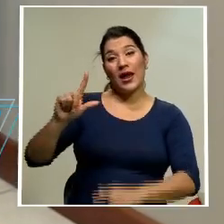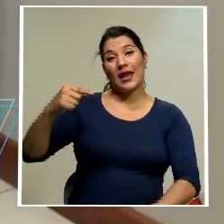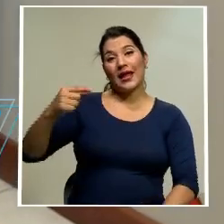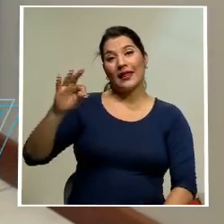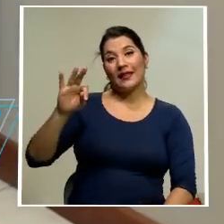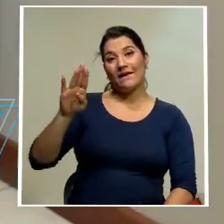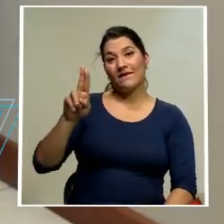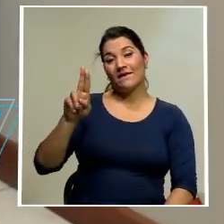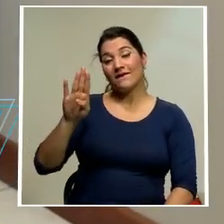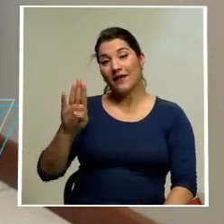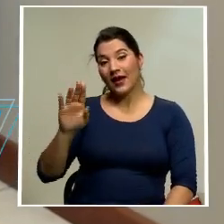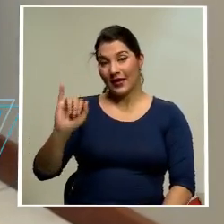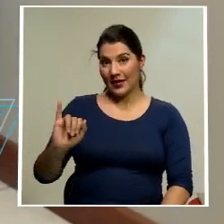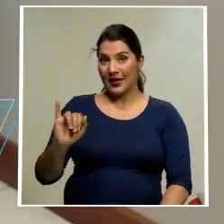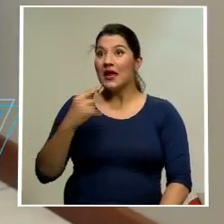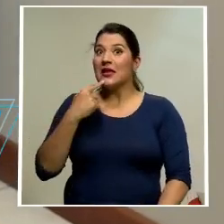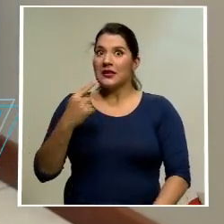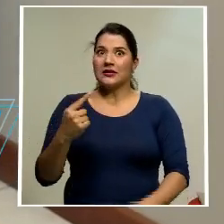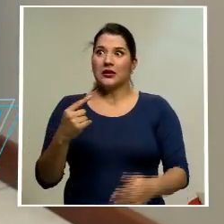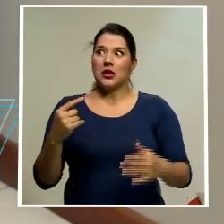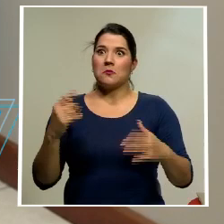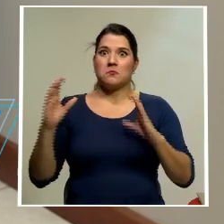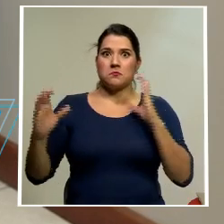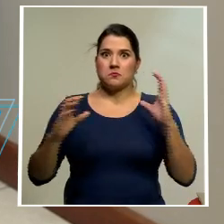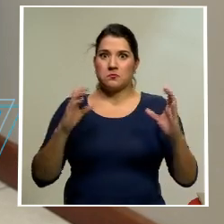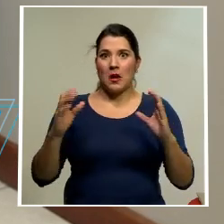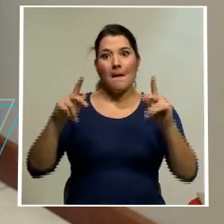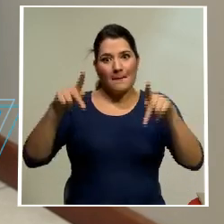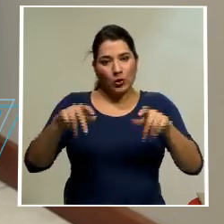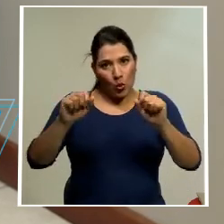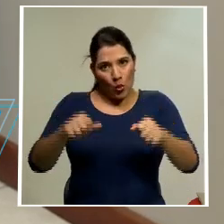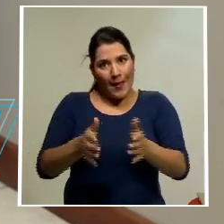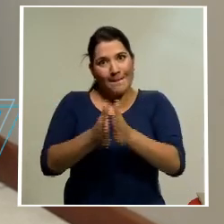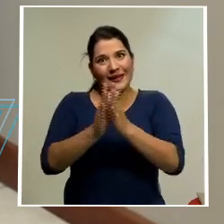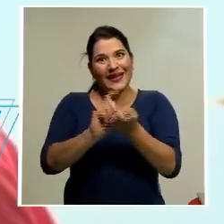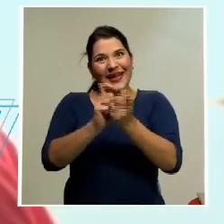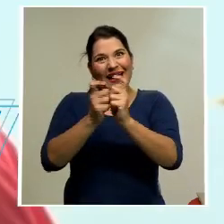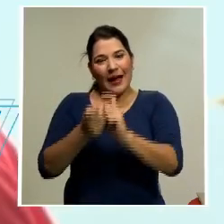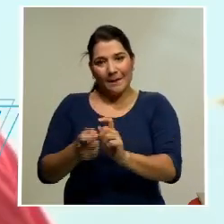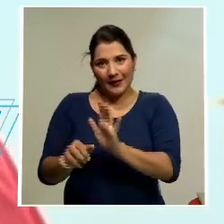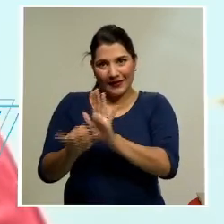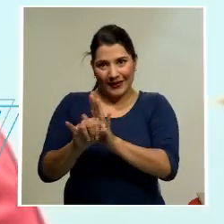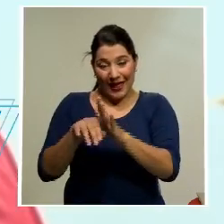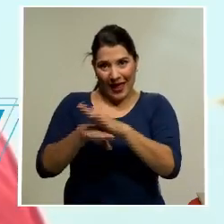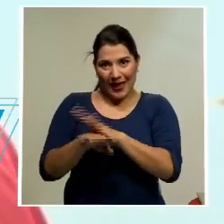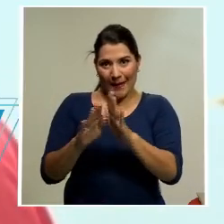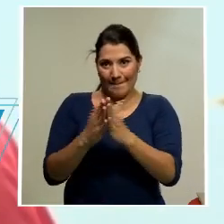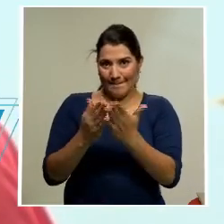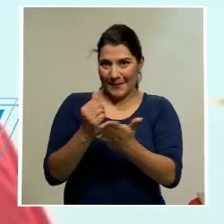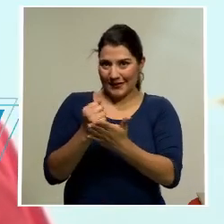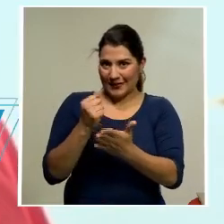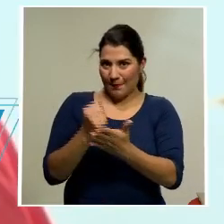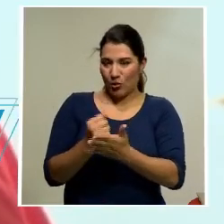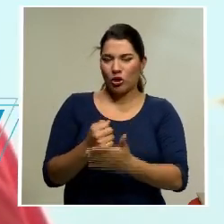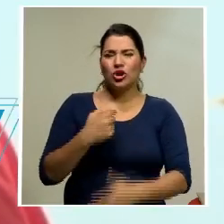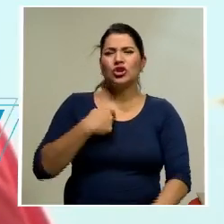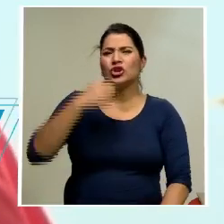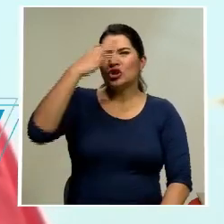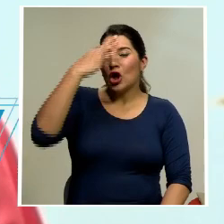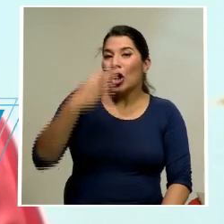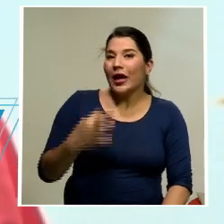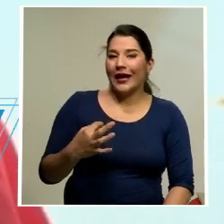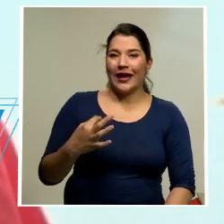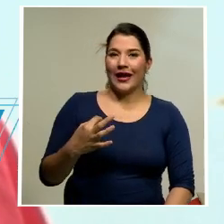solicitar el cambio de género en su pasaporte, argumentando la resolución de los magistrados. Yo creo que diferentes partes del aparataje